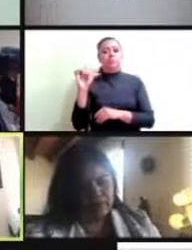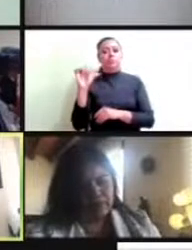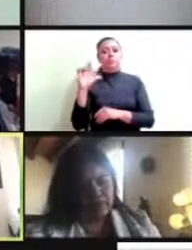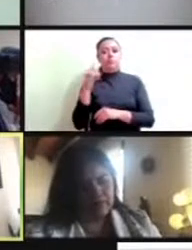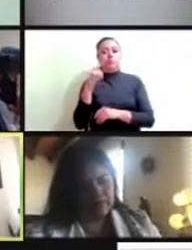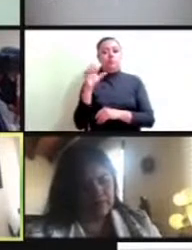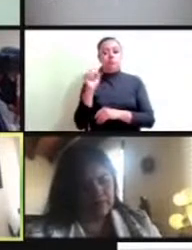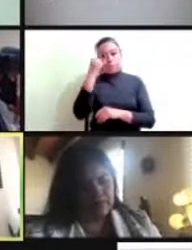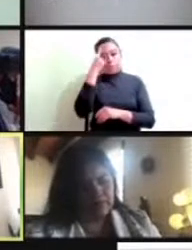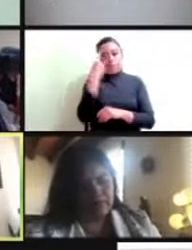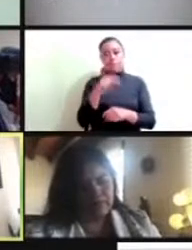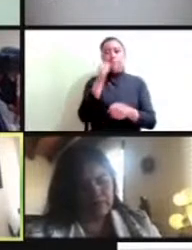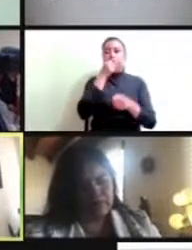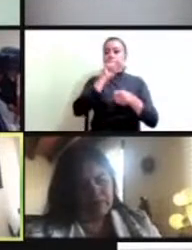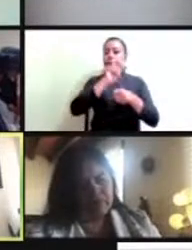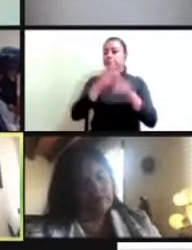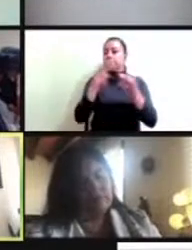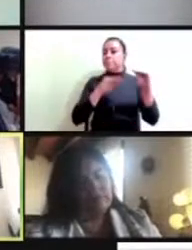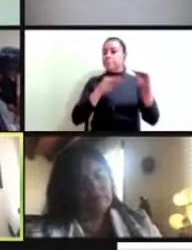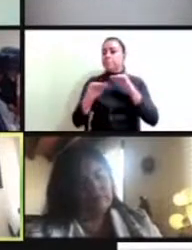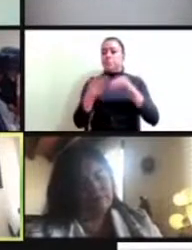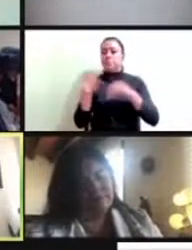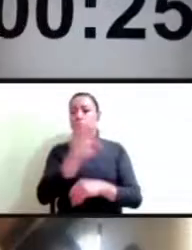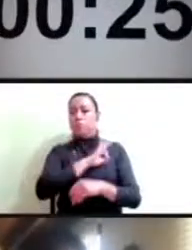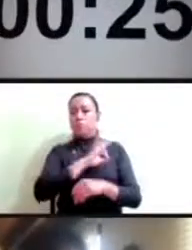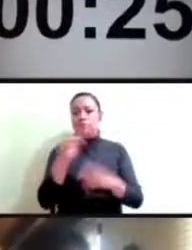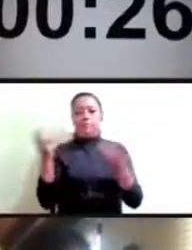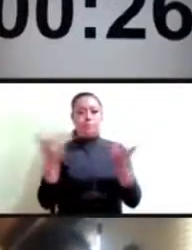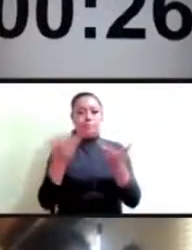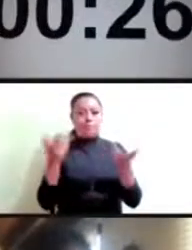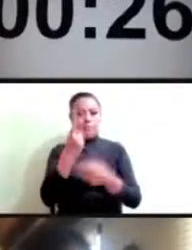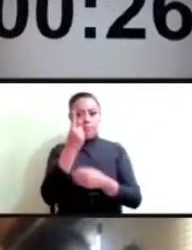Movilidad instale una mesa de trabajo